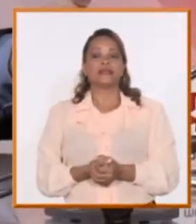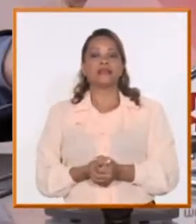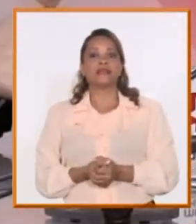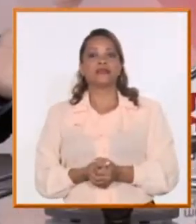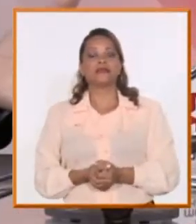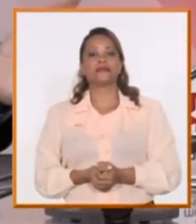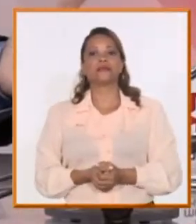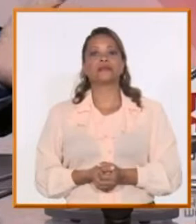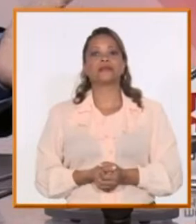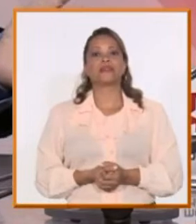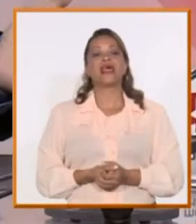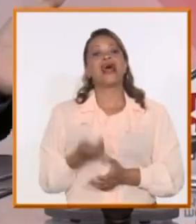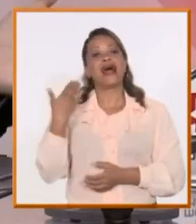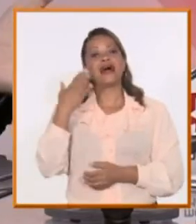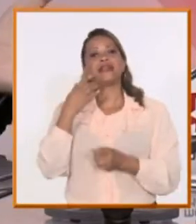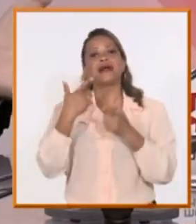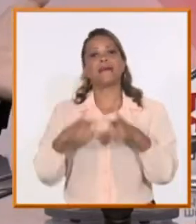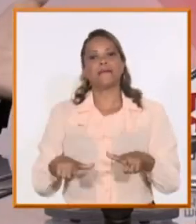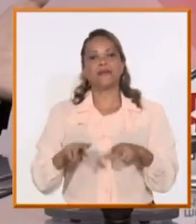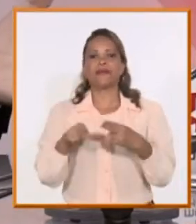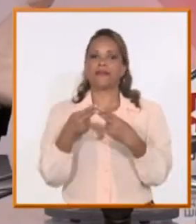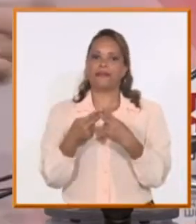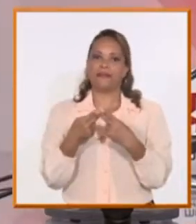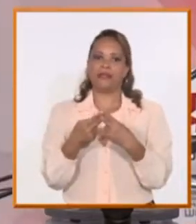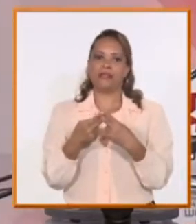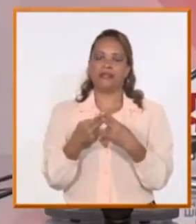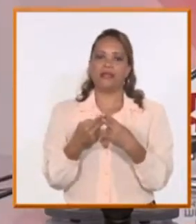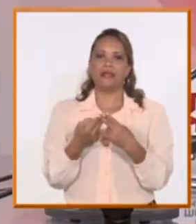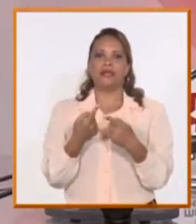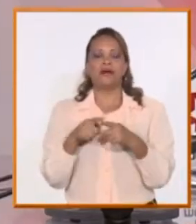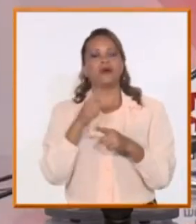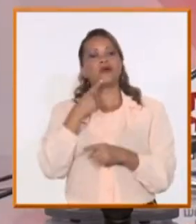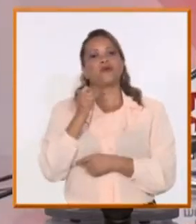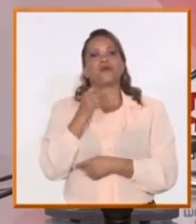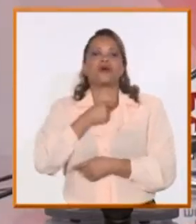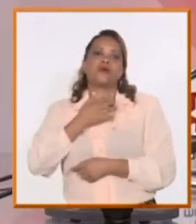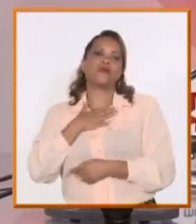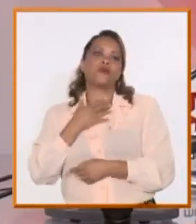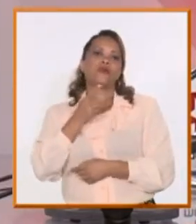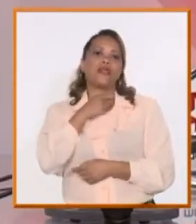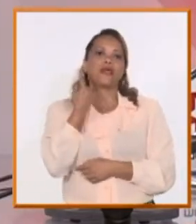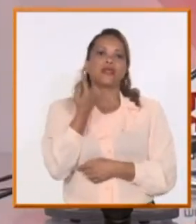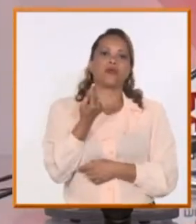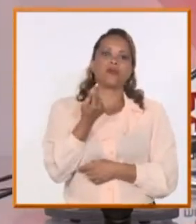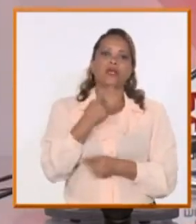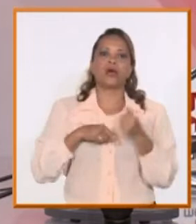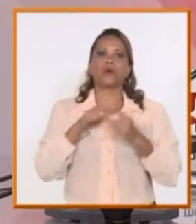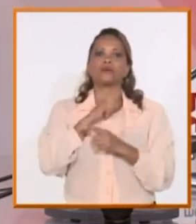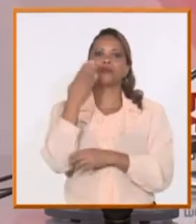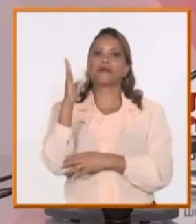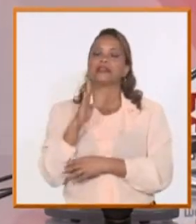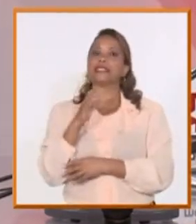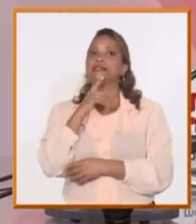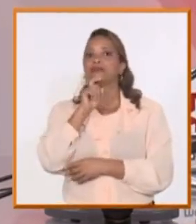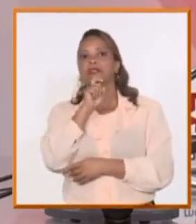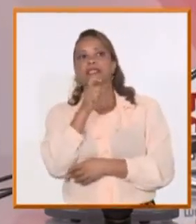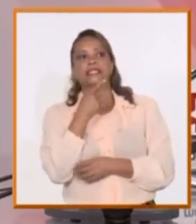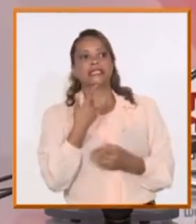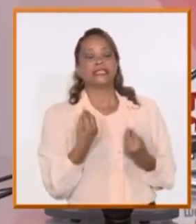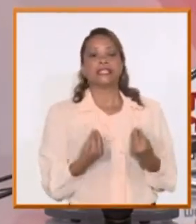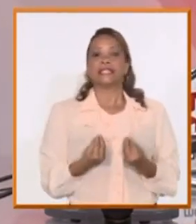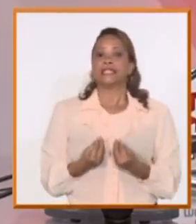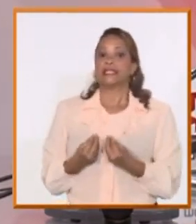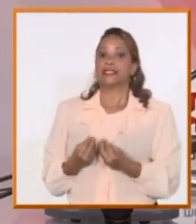teníamos campeones de estos juegos. Claro. Pero cuando uno va con una derrota ya contra Brasil, eso pesa. Eso